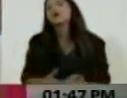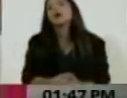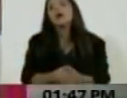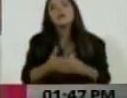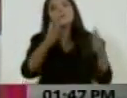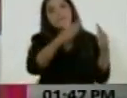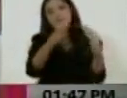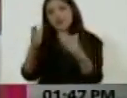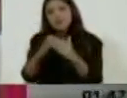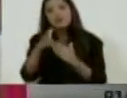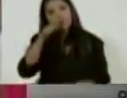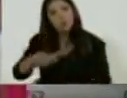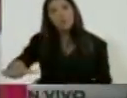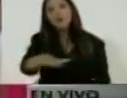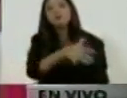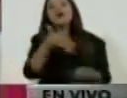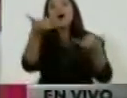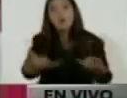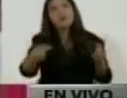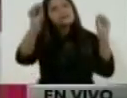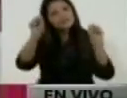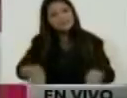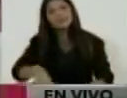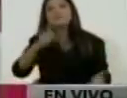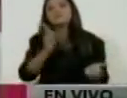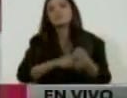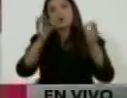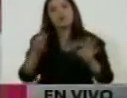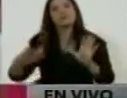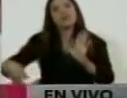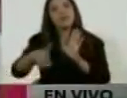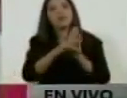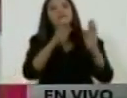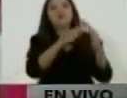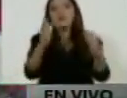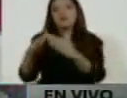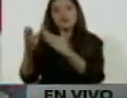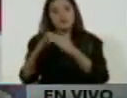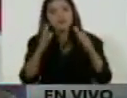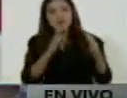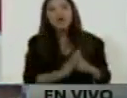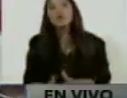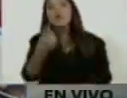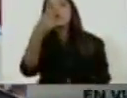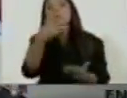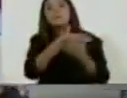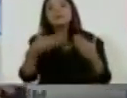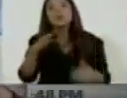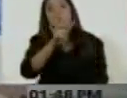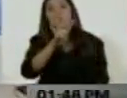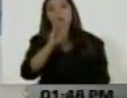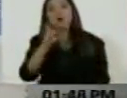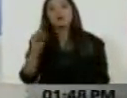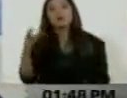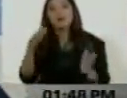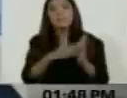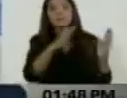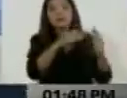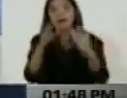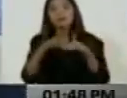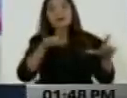vivienda para un pueblo que ahora sí tiene garantizado su derecho a la vivienda. Más de 1.400.000 viviendas